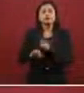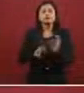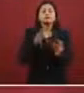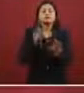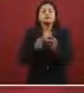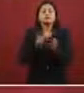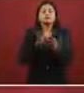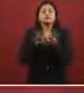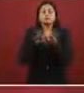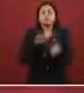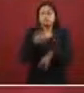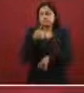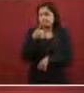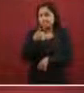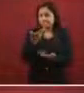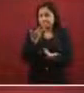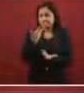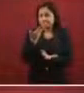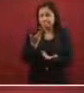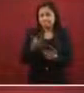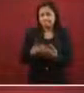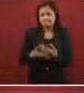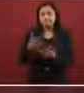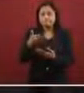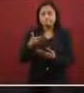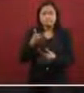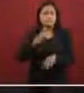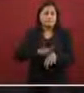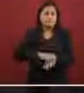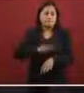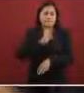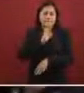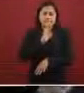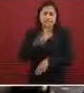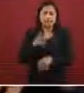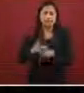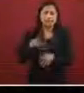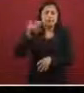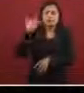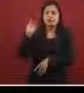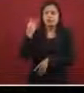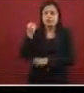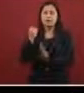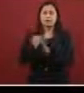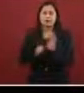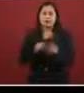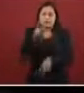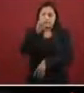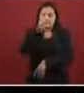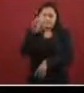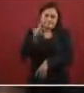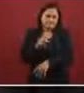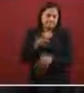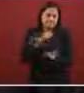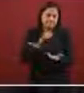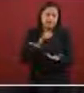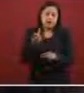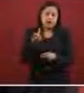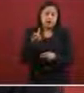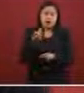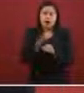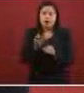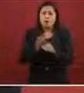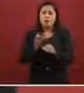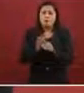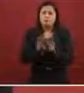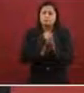comentarios positivos de algunos adversarios, el presidente sostuvo que ante el replanteamiento y la actitud digna de algunos sobre que es momento de